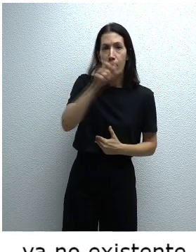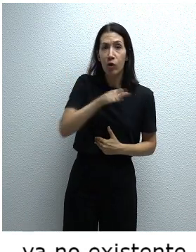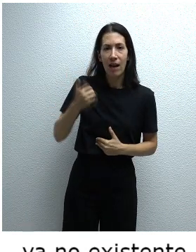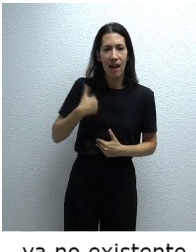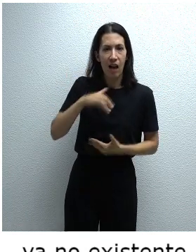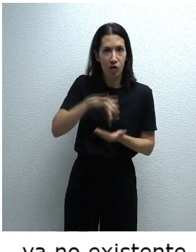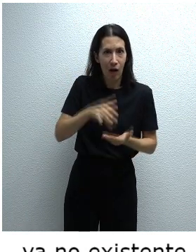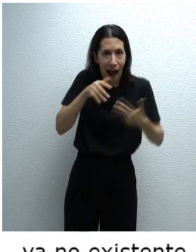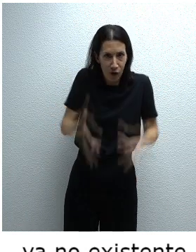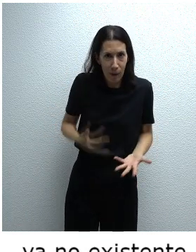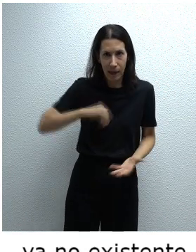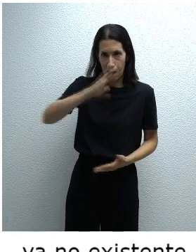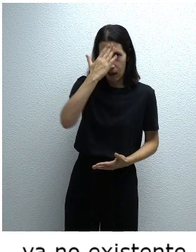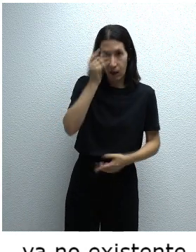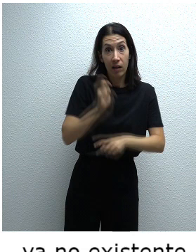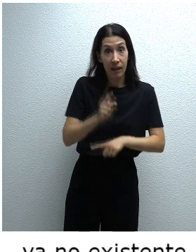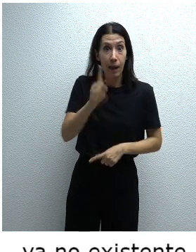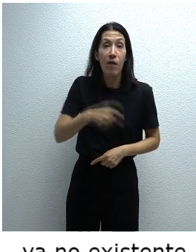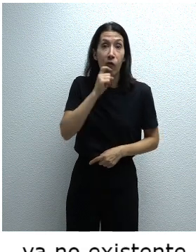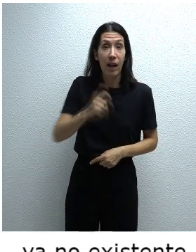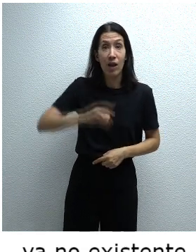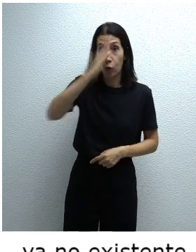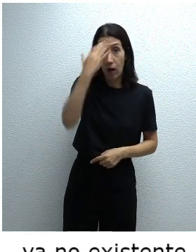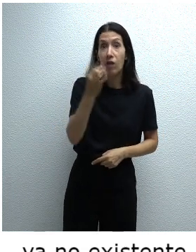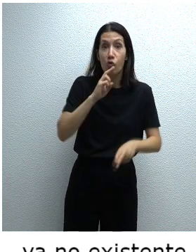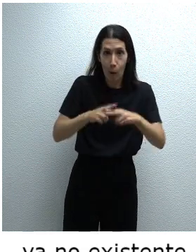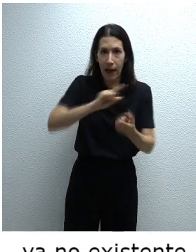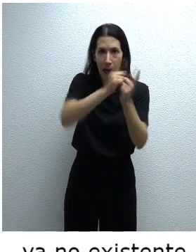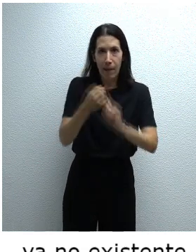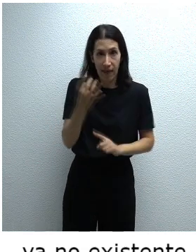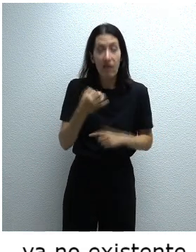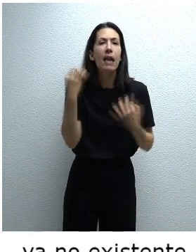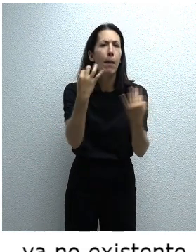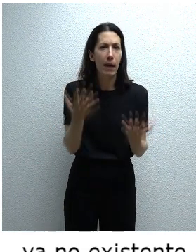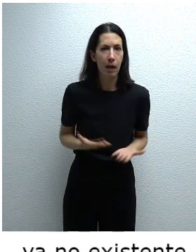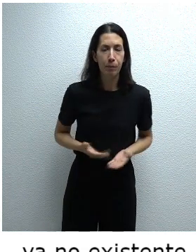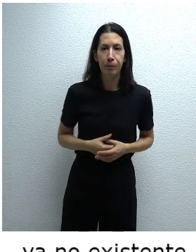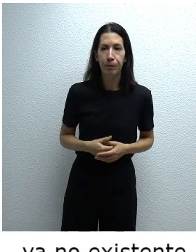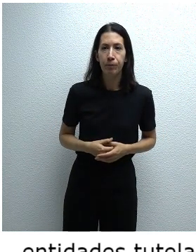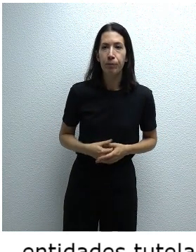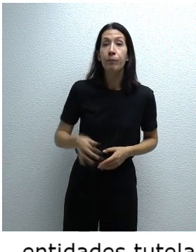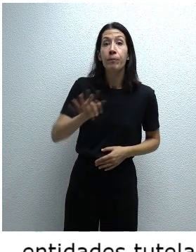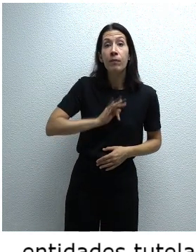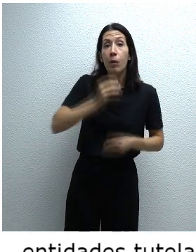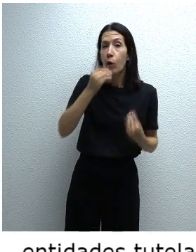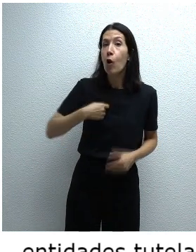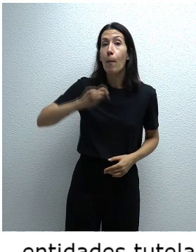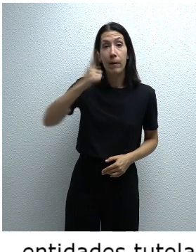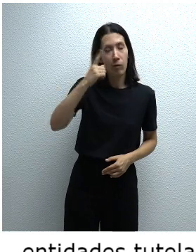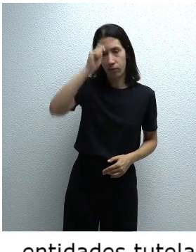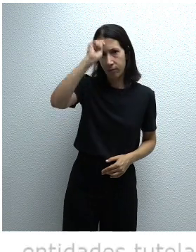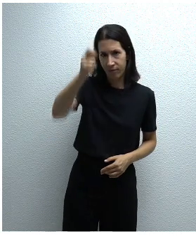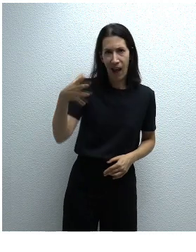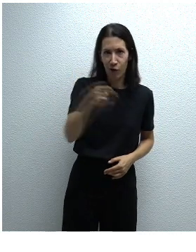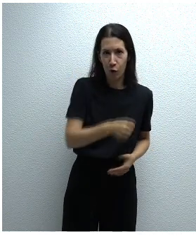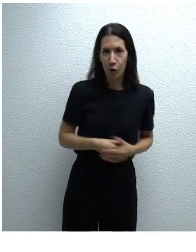fundaciones tutelares que también tienen que cambiar de nombre, que existen? Efectivamente. Bueno, muy bien, pues adelante, bueno, Federico. Lo primero, saludaros a todos. Como